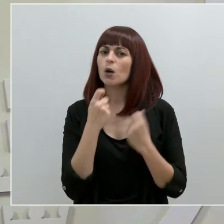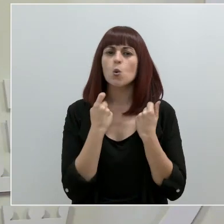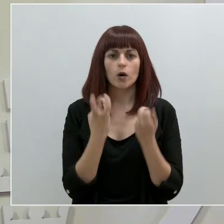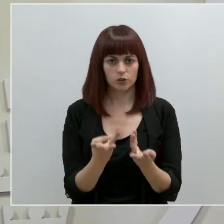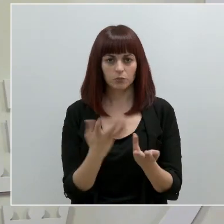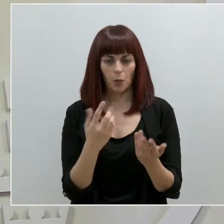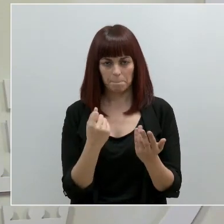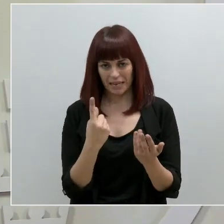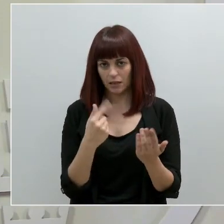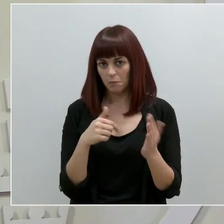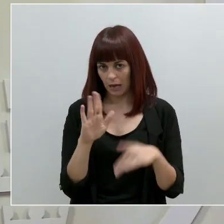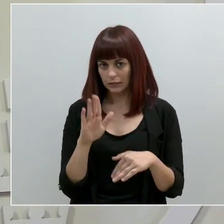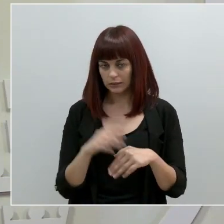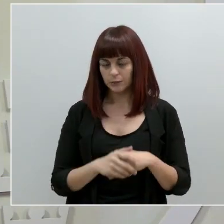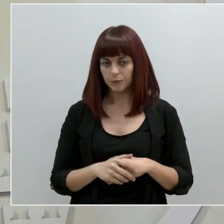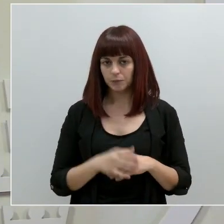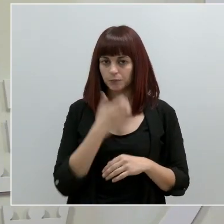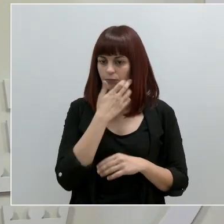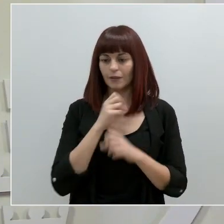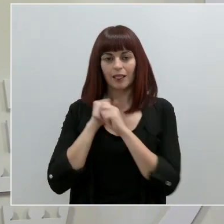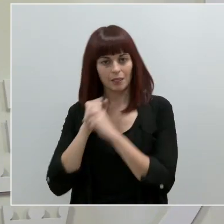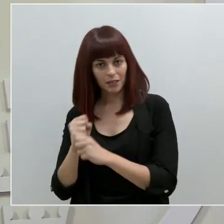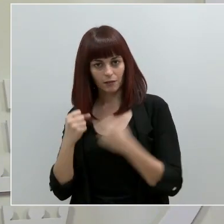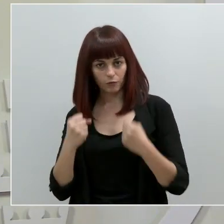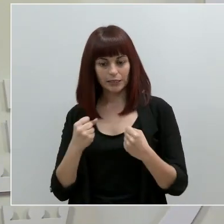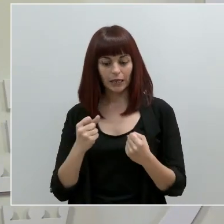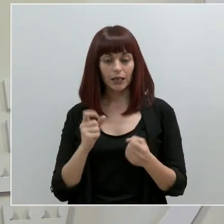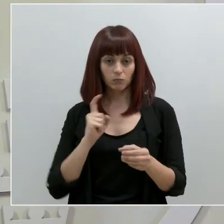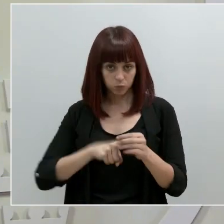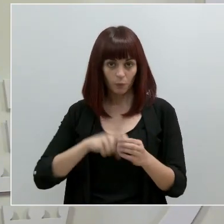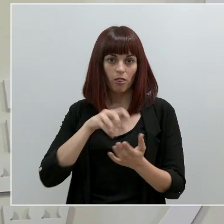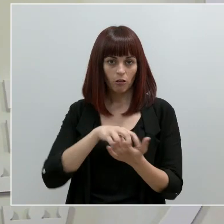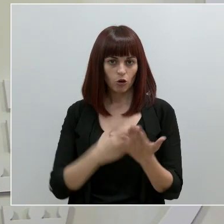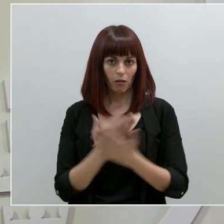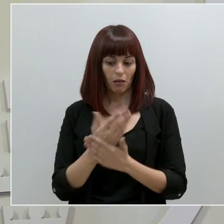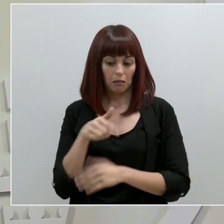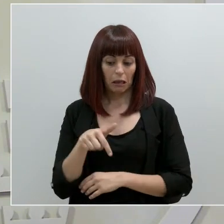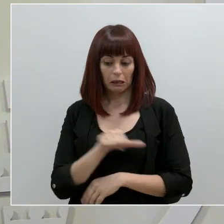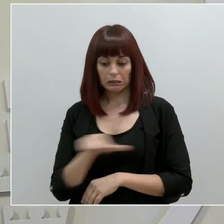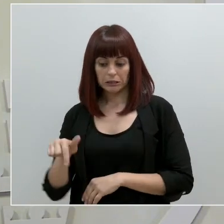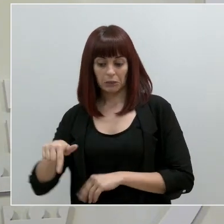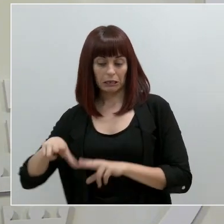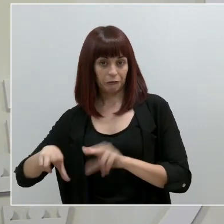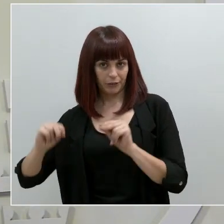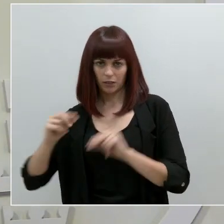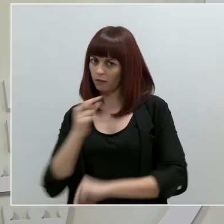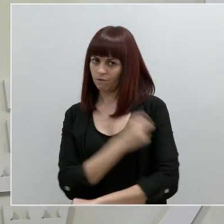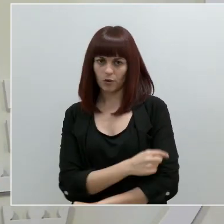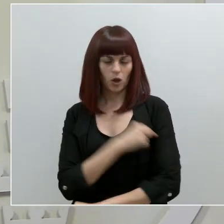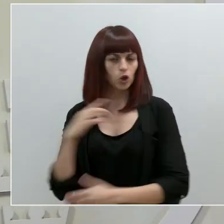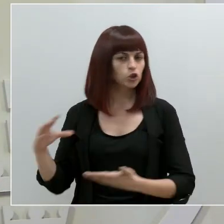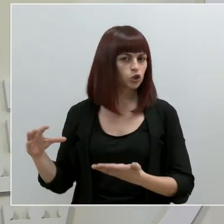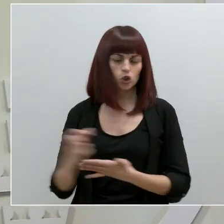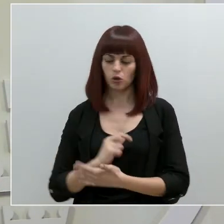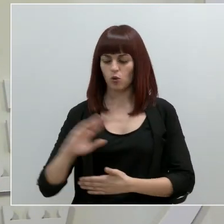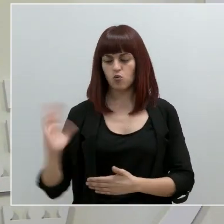las cifras, pero vamos, hay más de 1.000 grandes dependientes que están en centros de día, que de aquí a final de semana se vacunarán todos